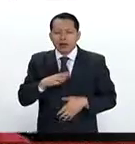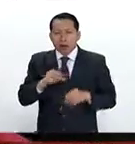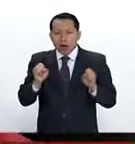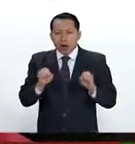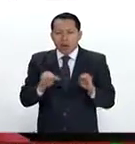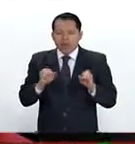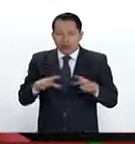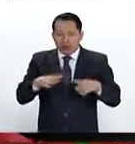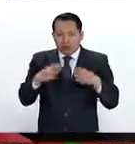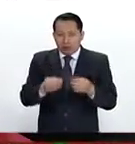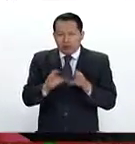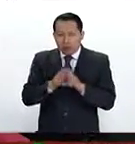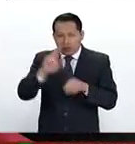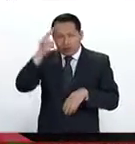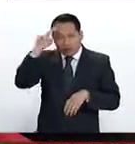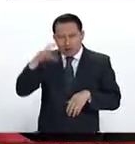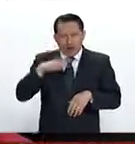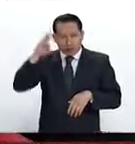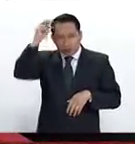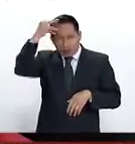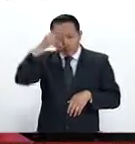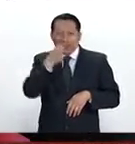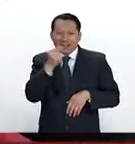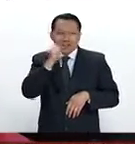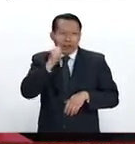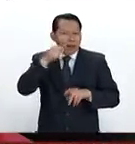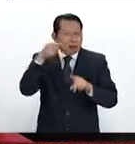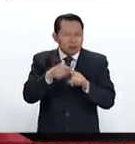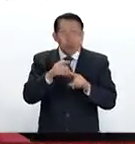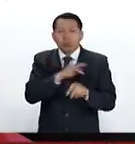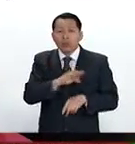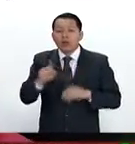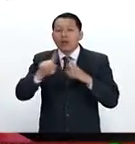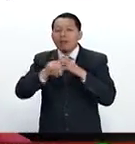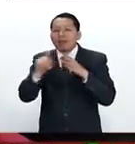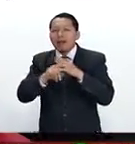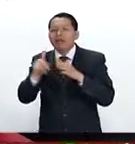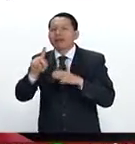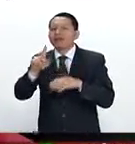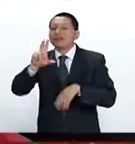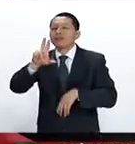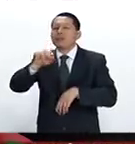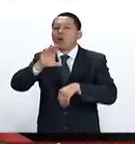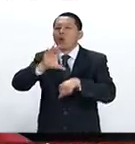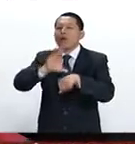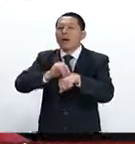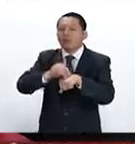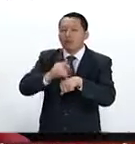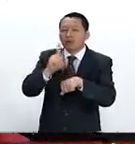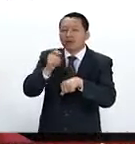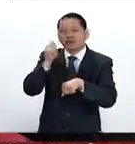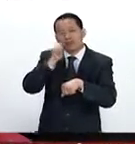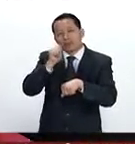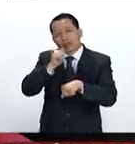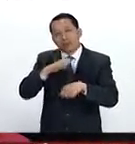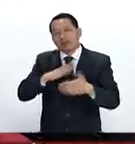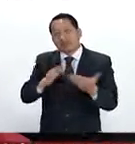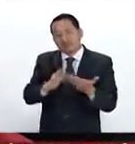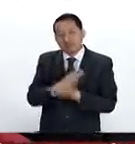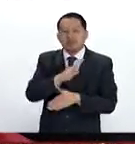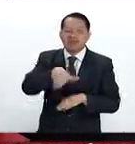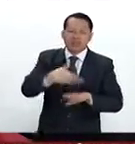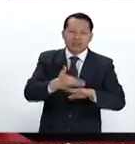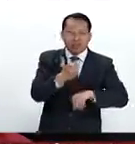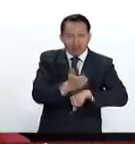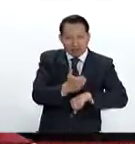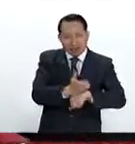oficina. Recuerdan que Donald Trump ha insistido mucho en eso de que los inmigrantes no autorizados cometen muchos crímenes y lastiman a muchas familias.